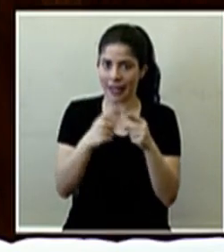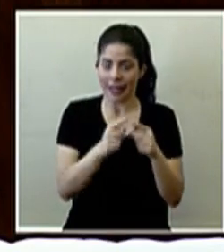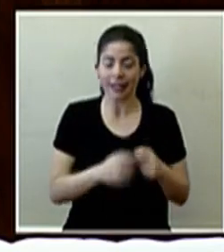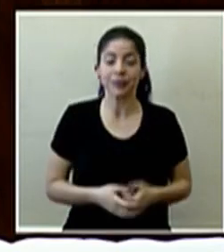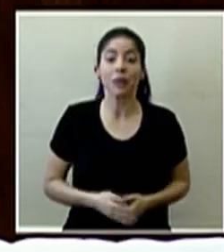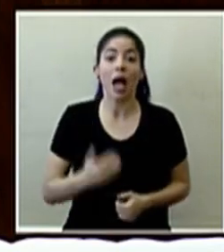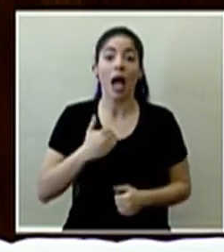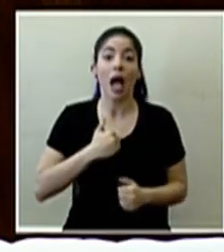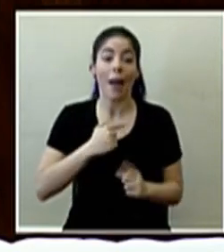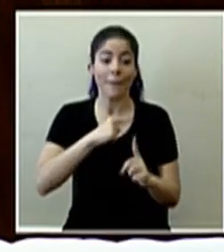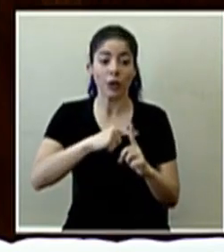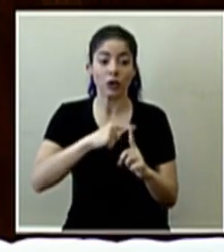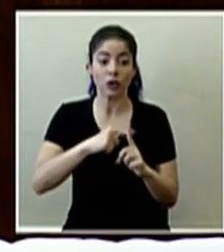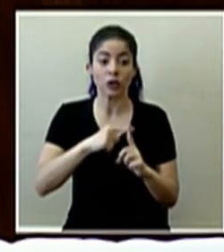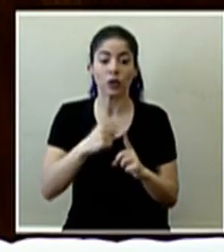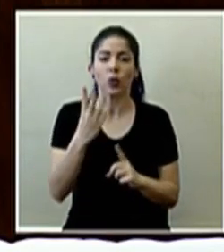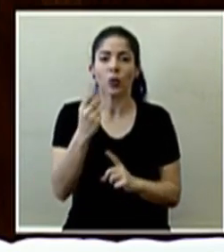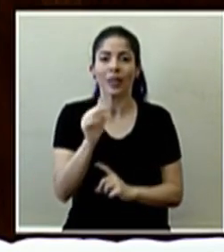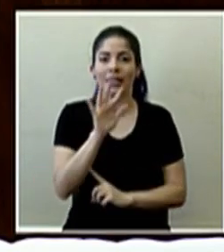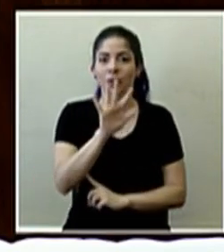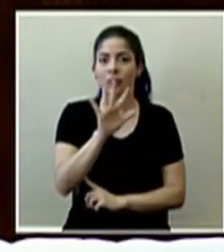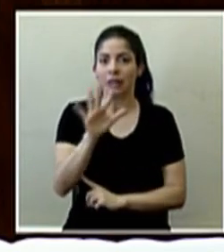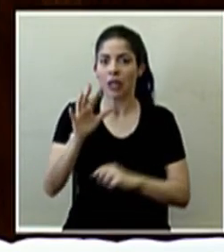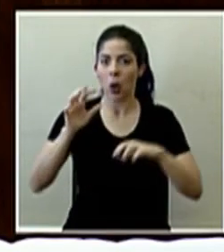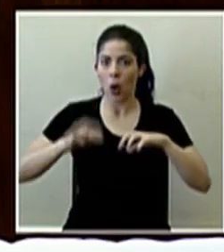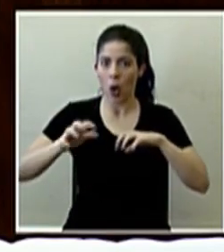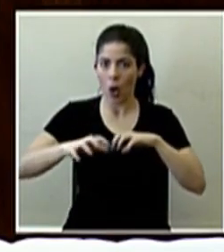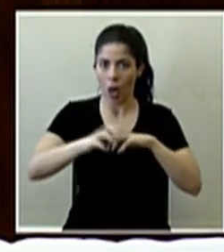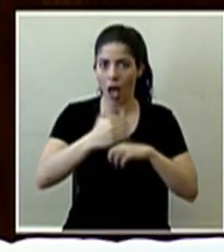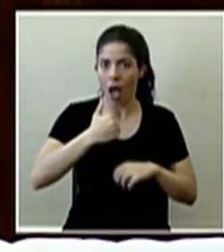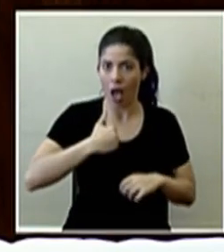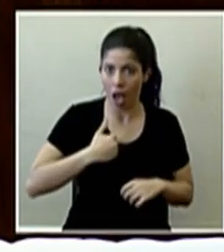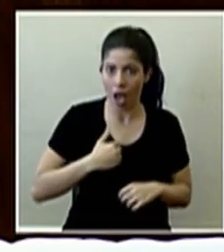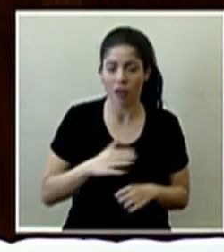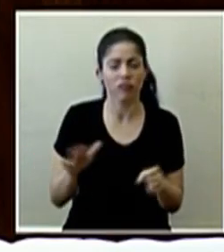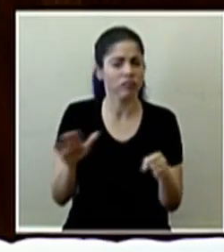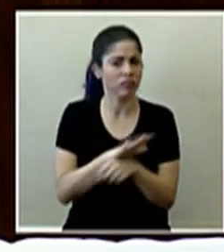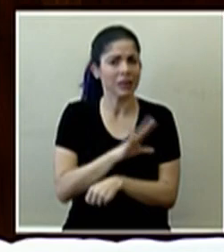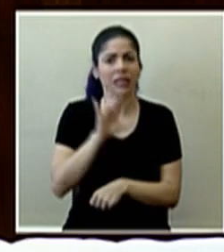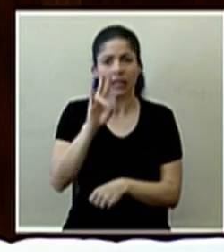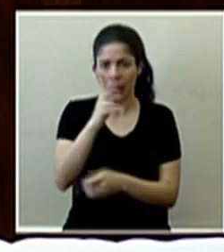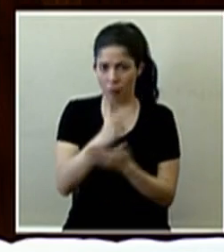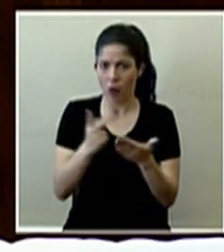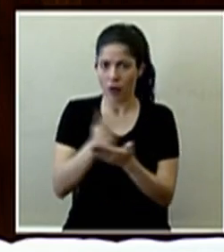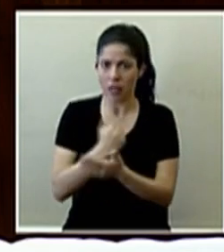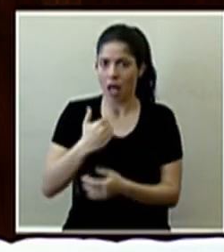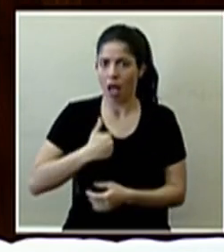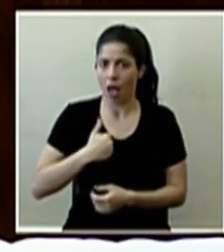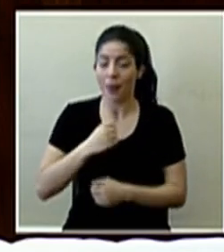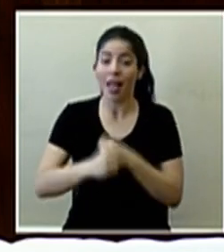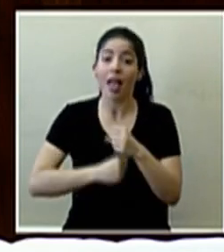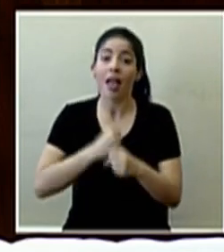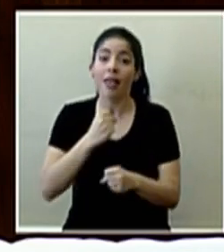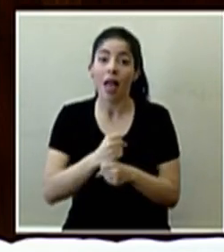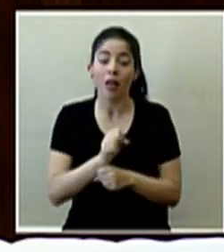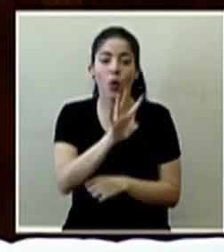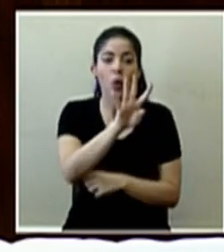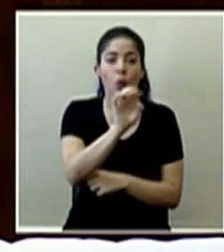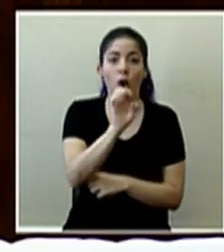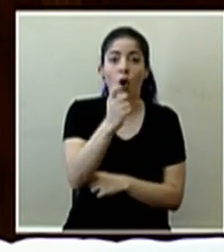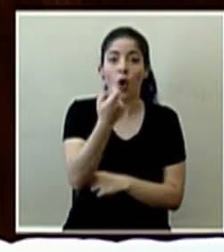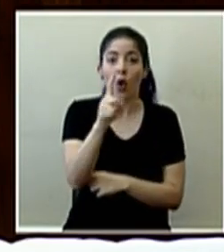casos positivos en 55 cantones y las 7 provincias del país. Por edad tenemos